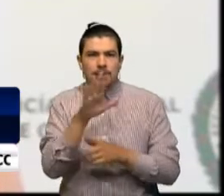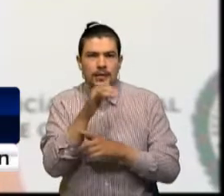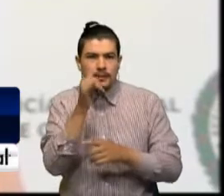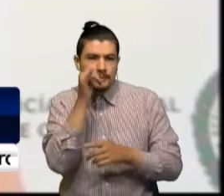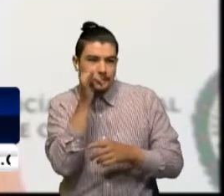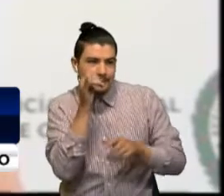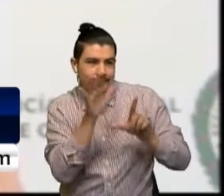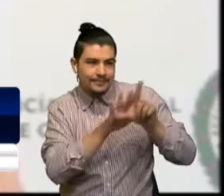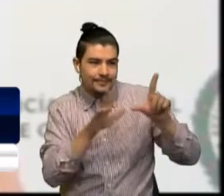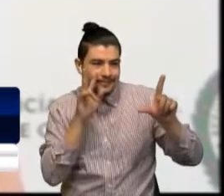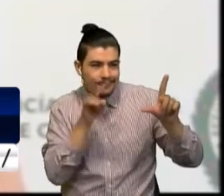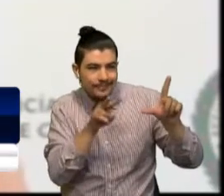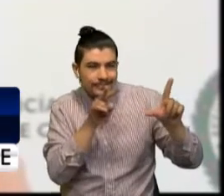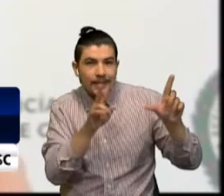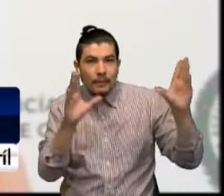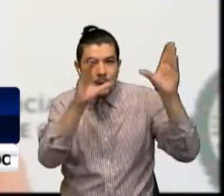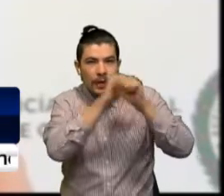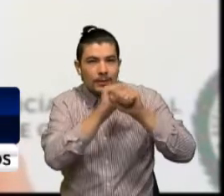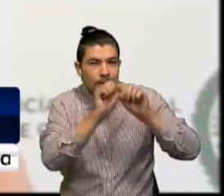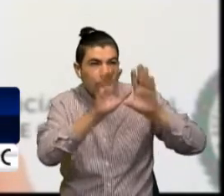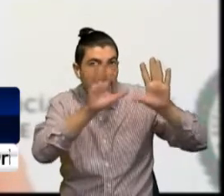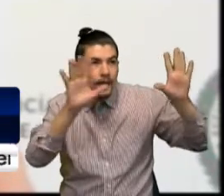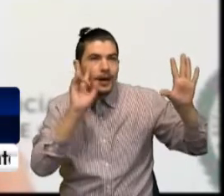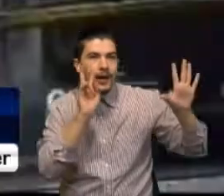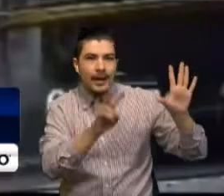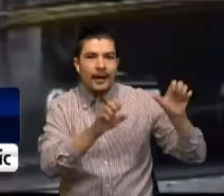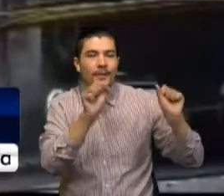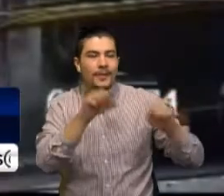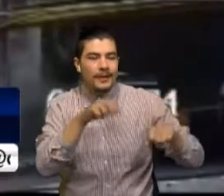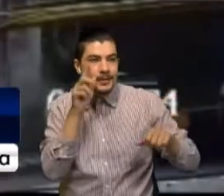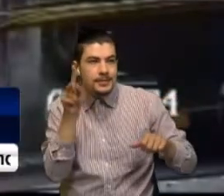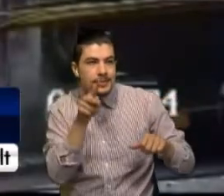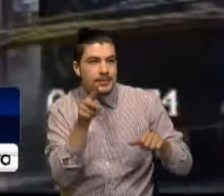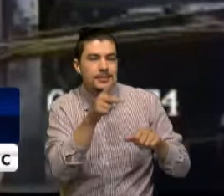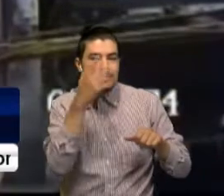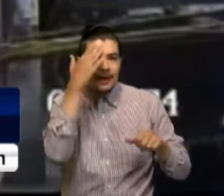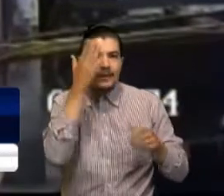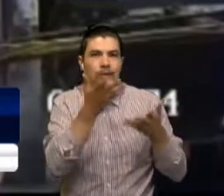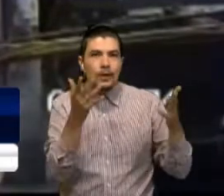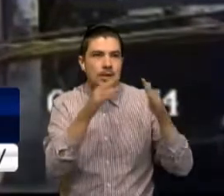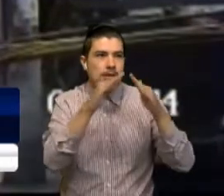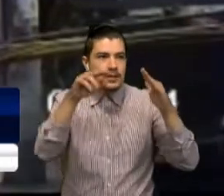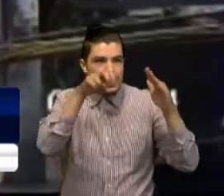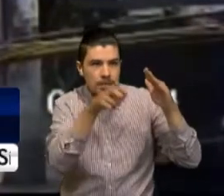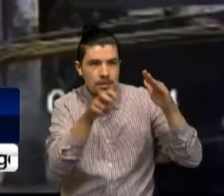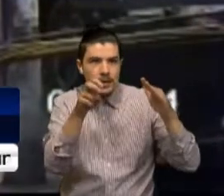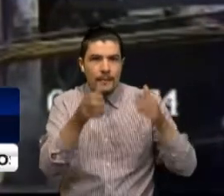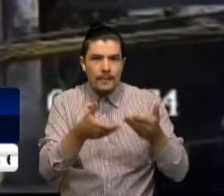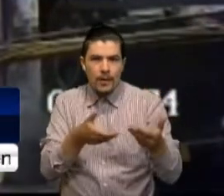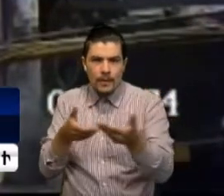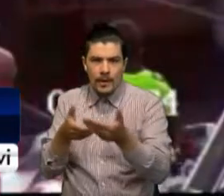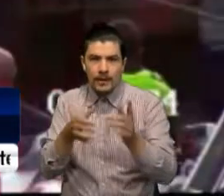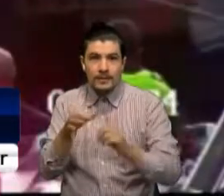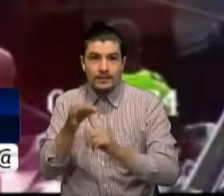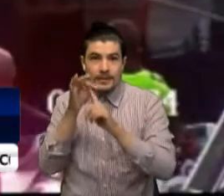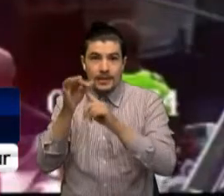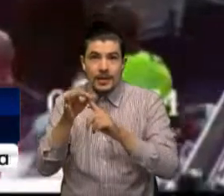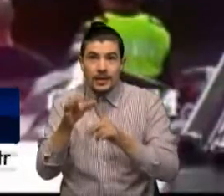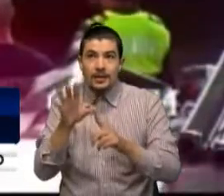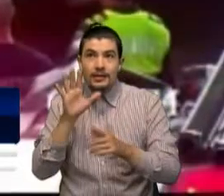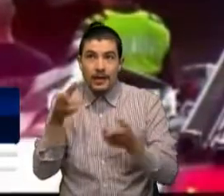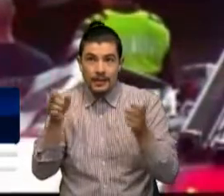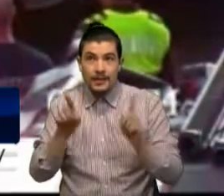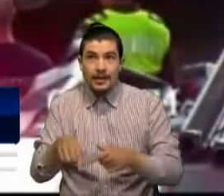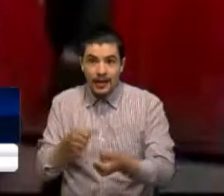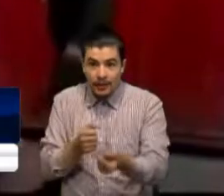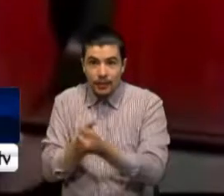la persecución que logró llevar a reducir a este delincuente. Bomberos especializados en rescates tuvieron